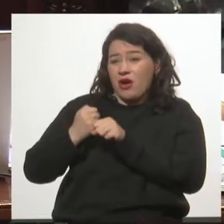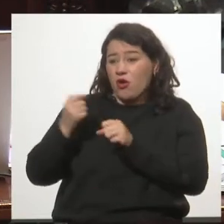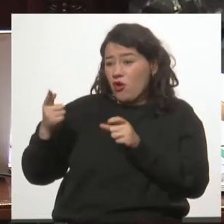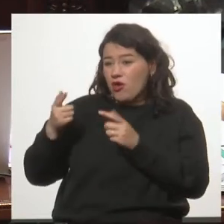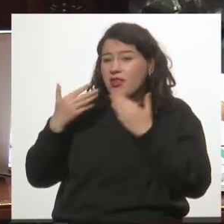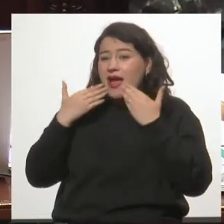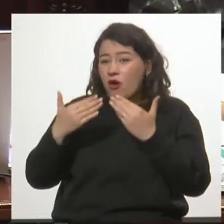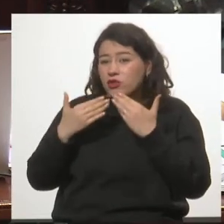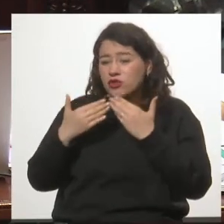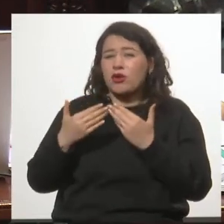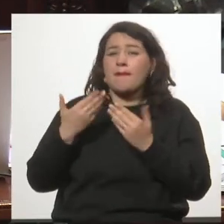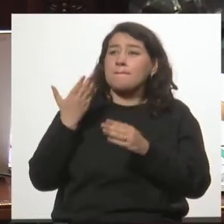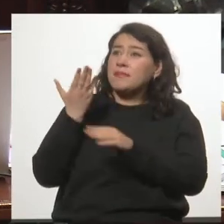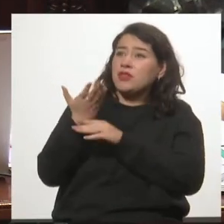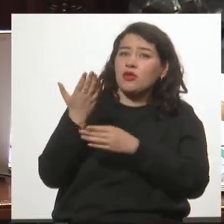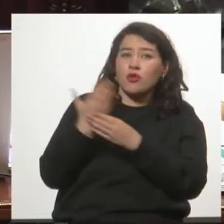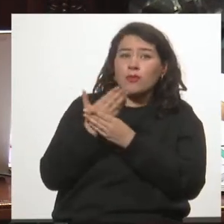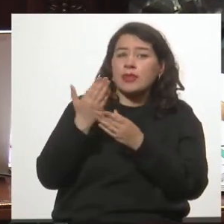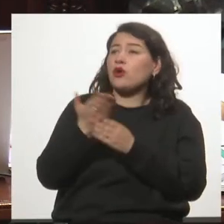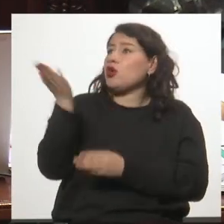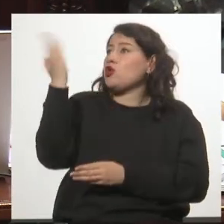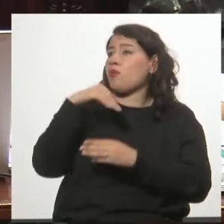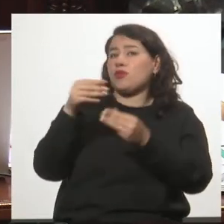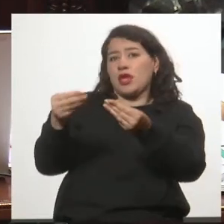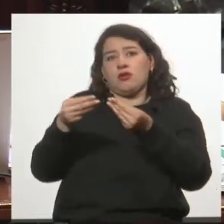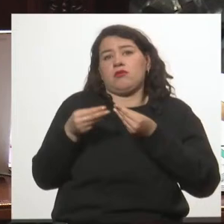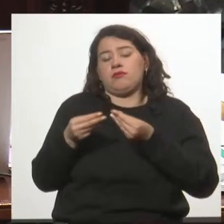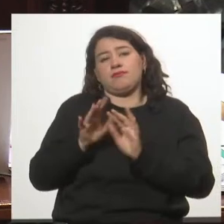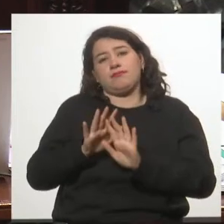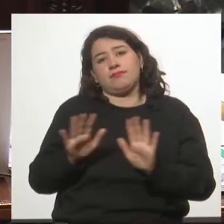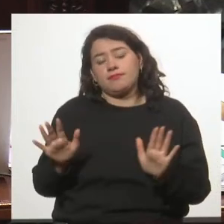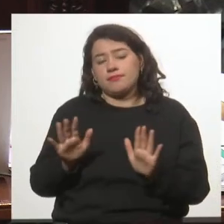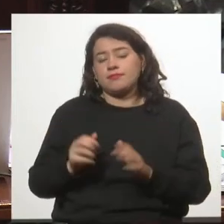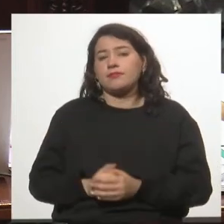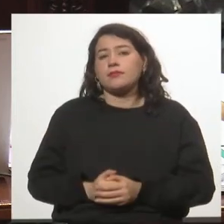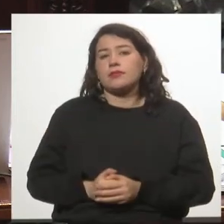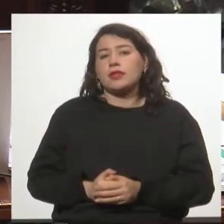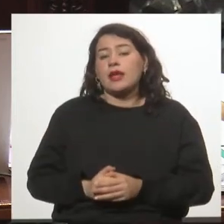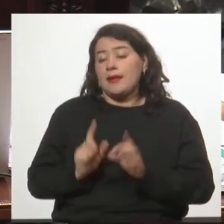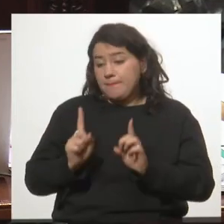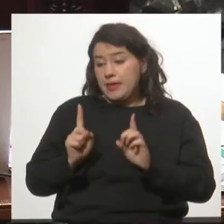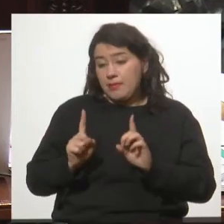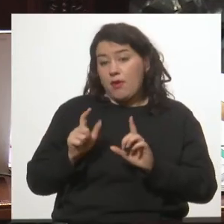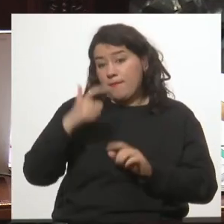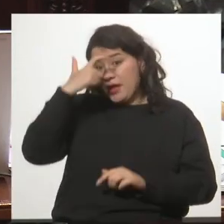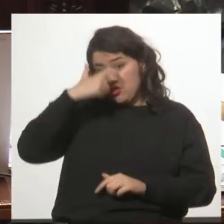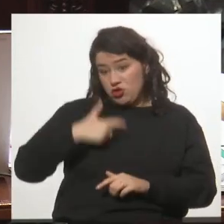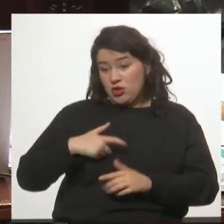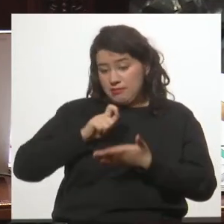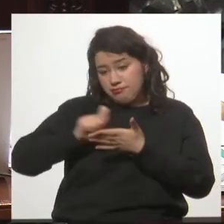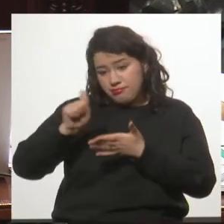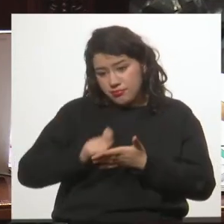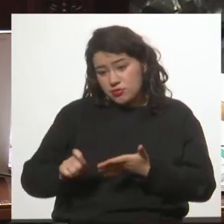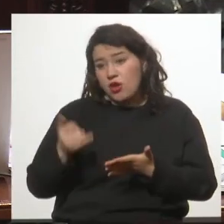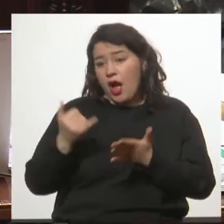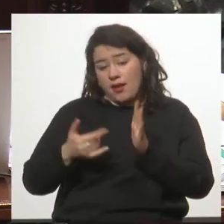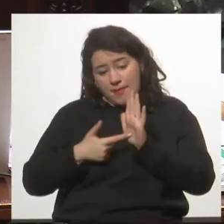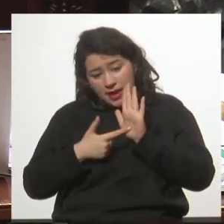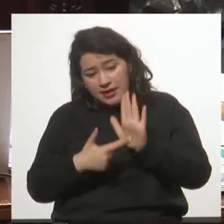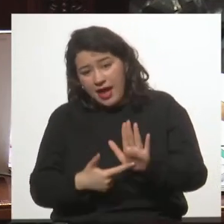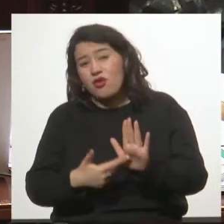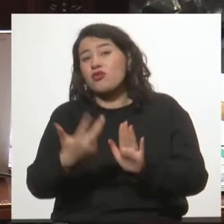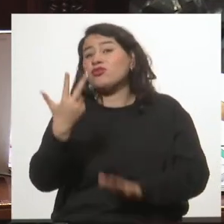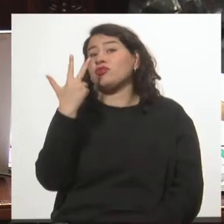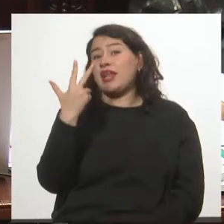solicitó ese documento y no pudieron tener acceso al mismo y dice el auditorio esto lo tengo aquí marcado con